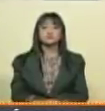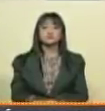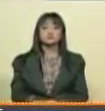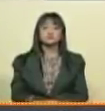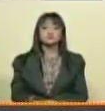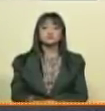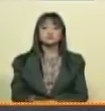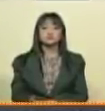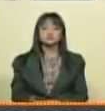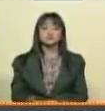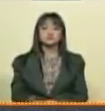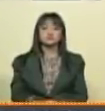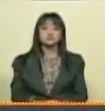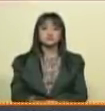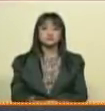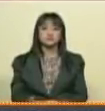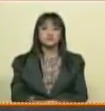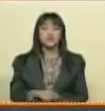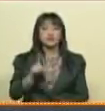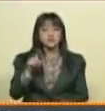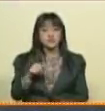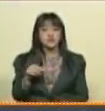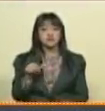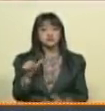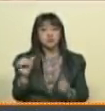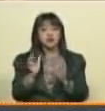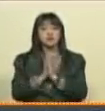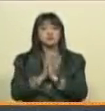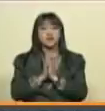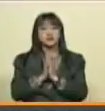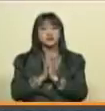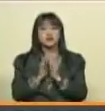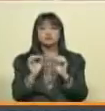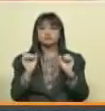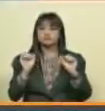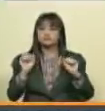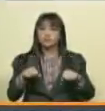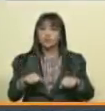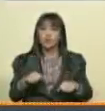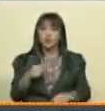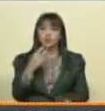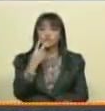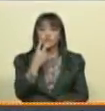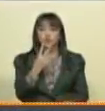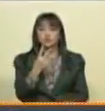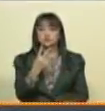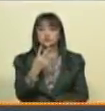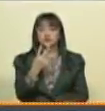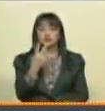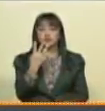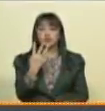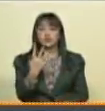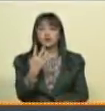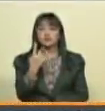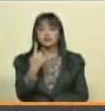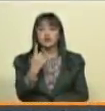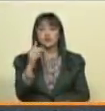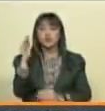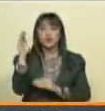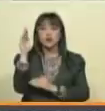además, por tratarse de la Semana Sagrada, hemos dispuesto en 241